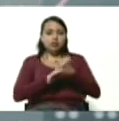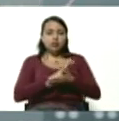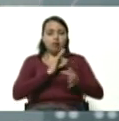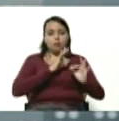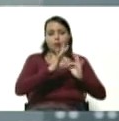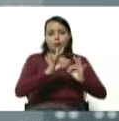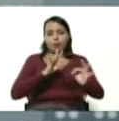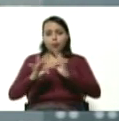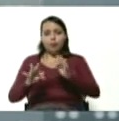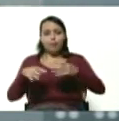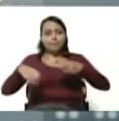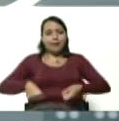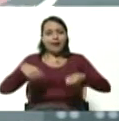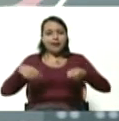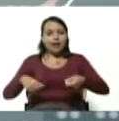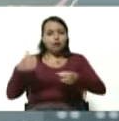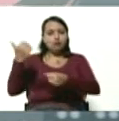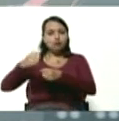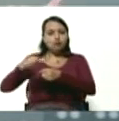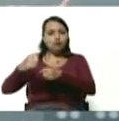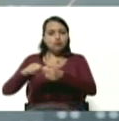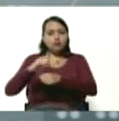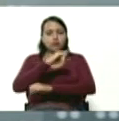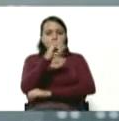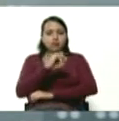foco del mercado de La Fulga, o relacionados...